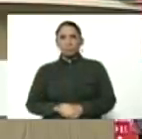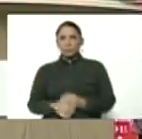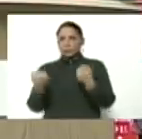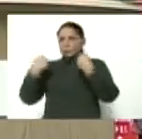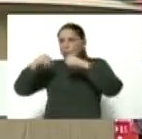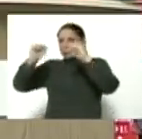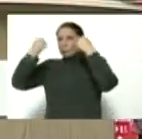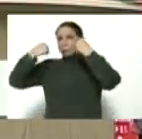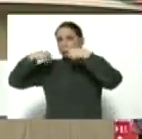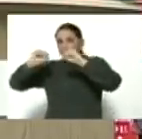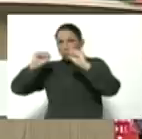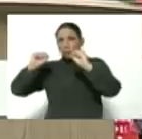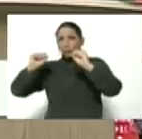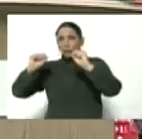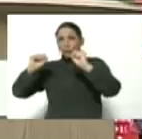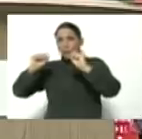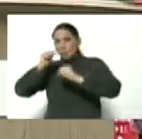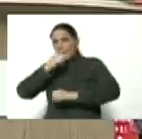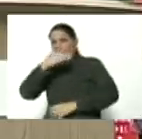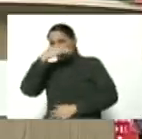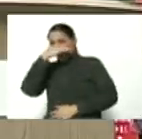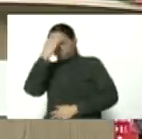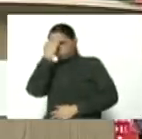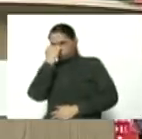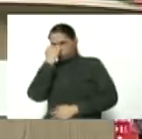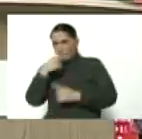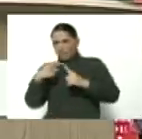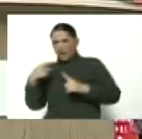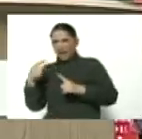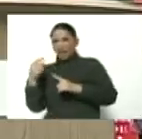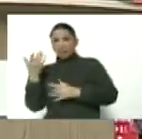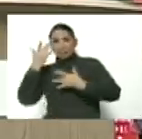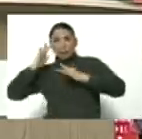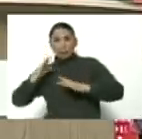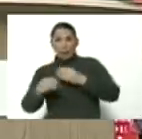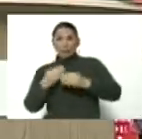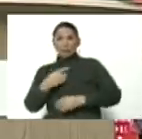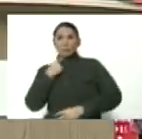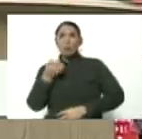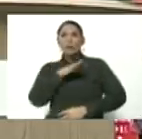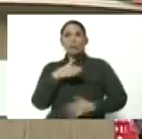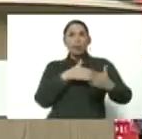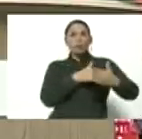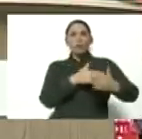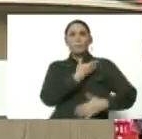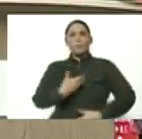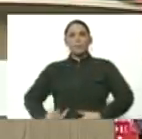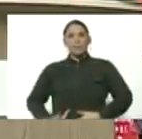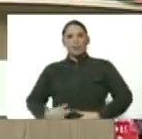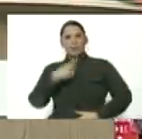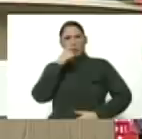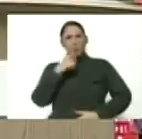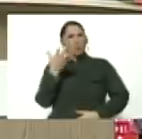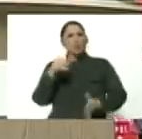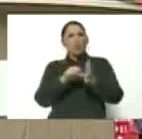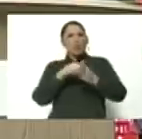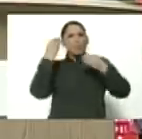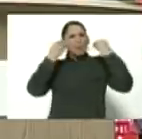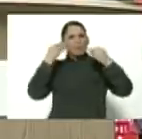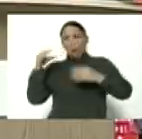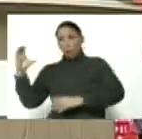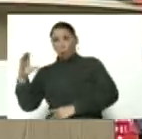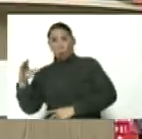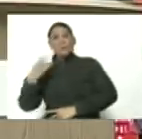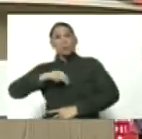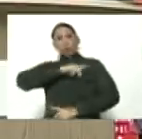entrenaron los asesinos para venir a tratar de cometer un magnicidio en Colombia. Hemos